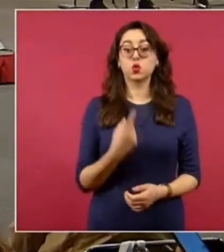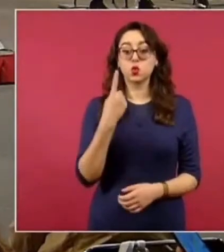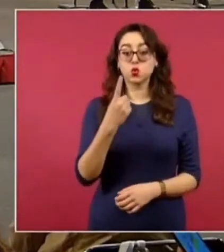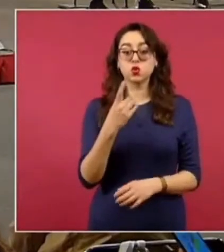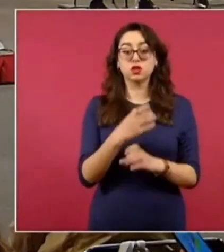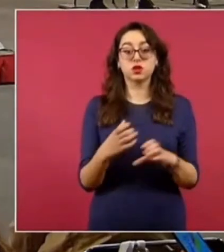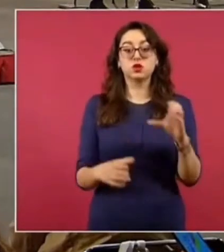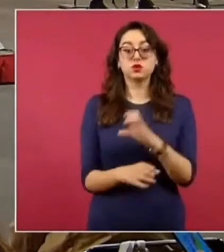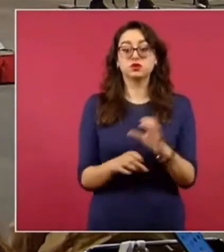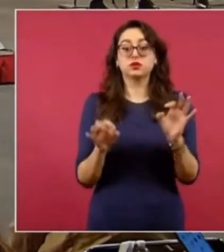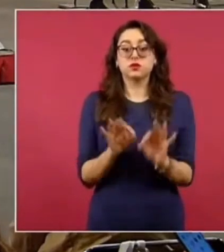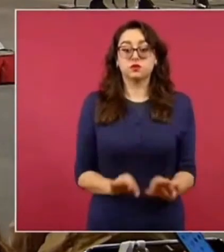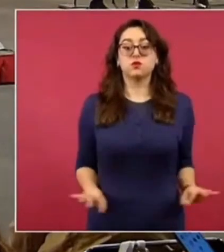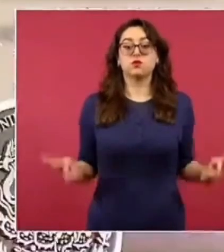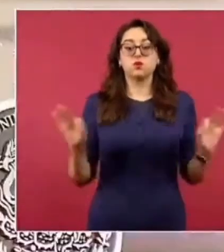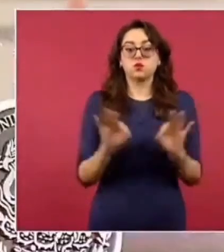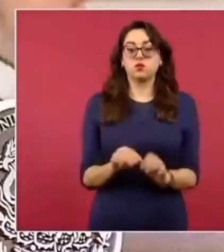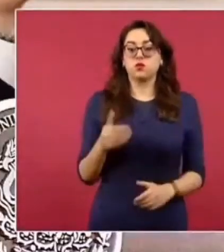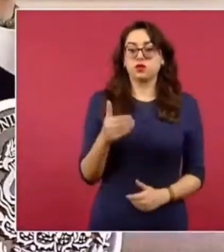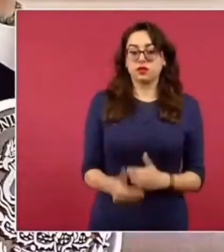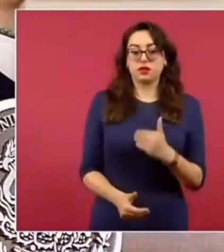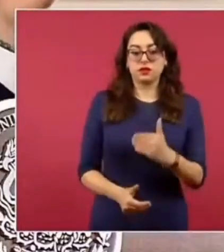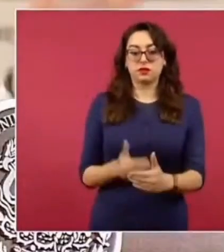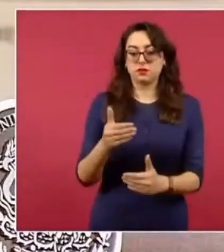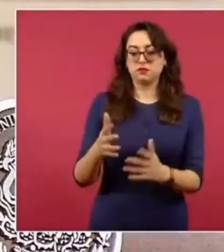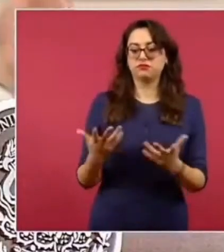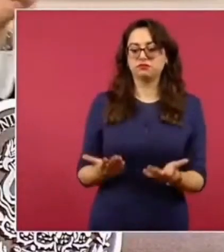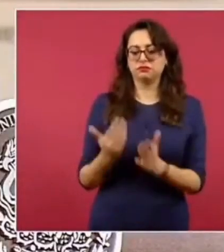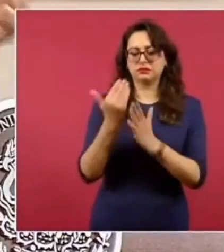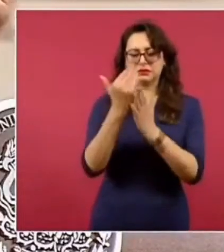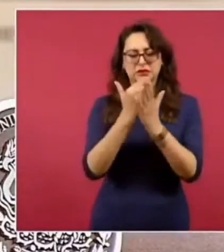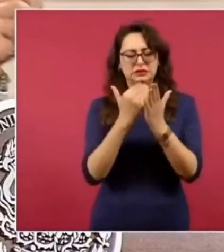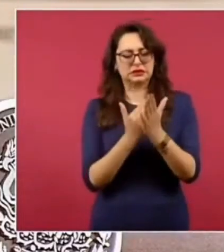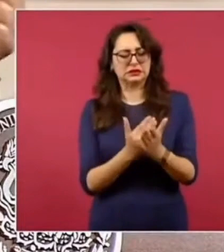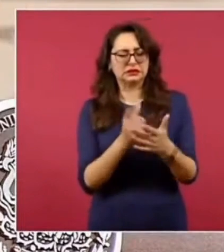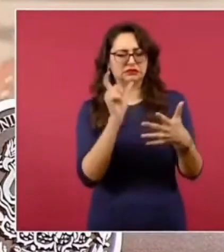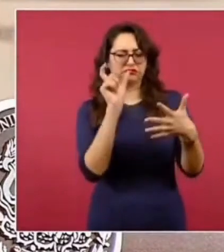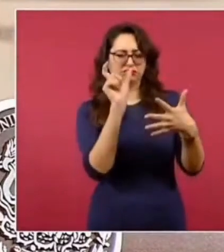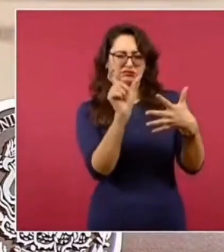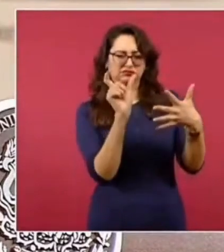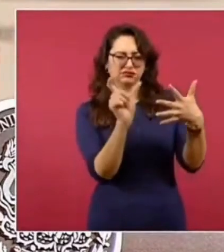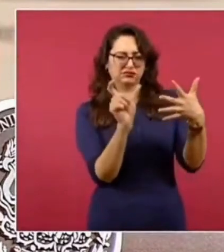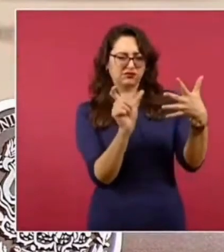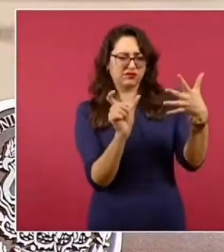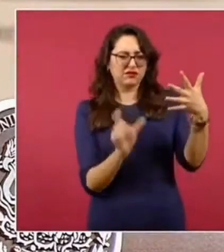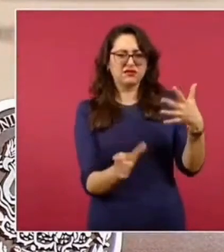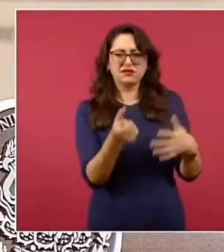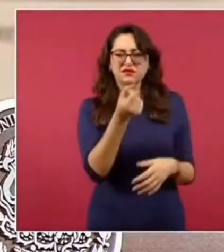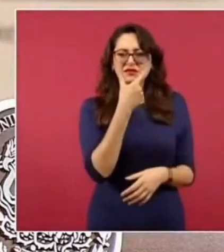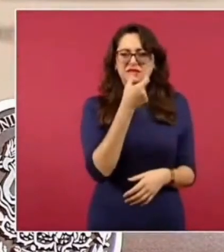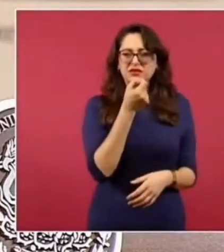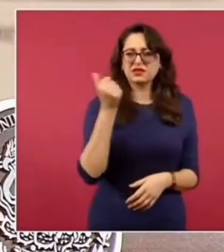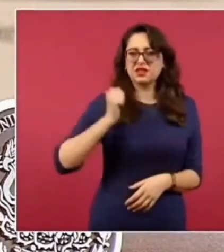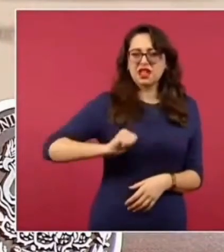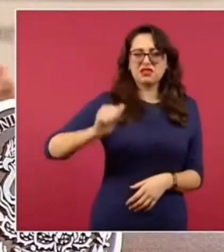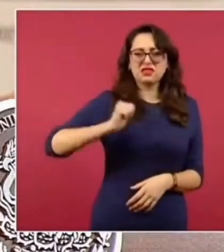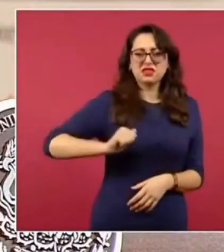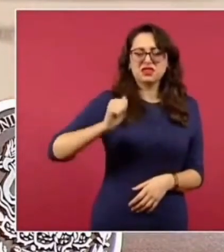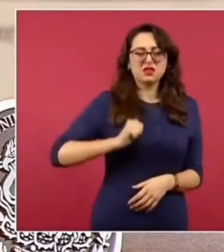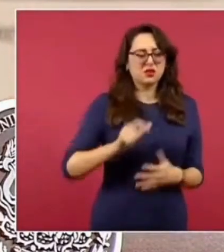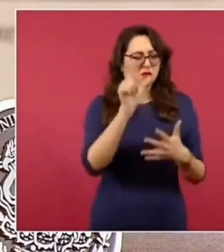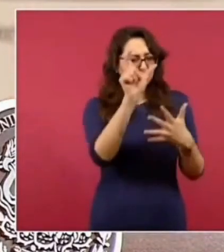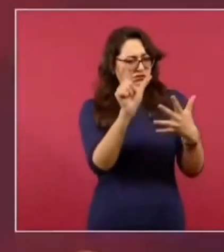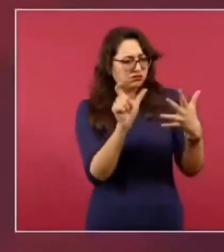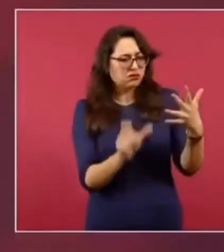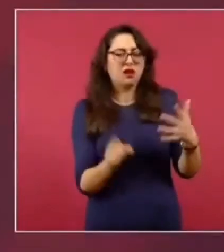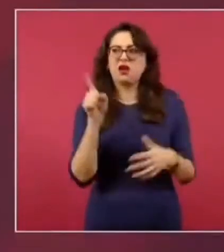importantes, se eliminaron cientos de claves que, insisto, ya ningún laboratorio en el mundo estaba produciendo y aún